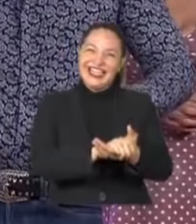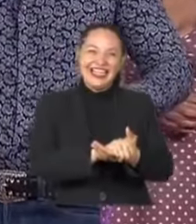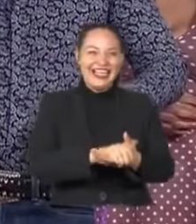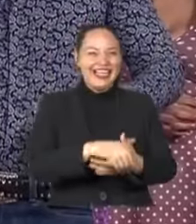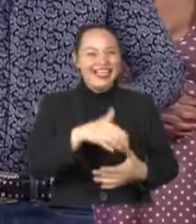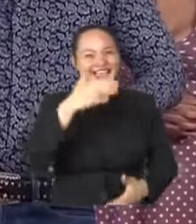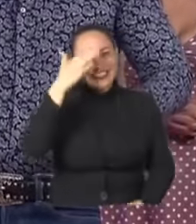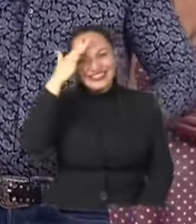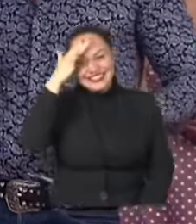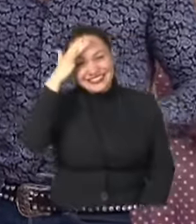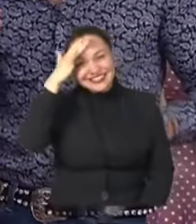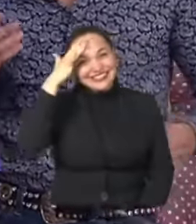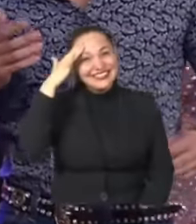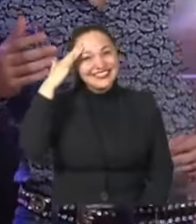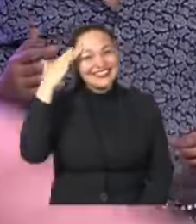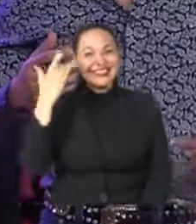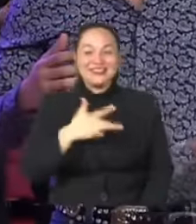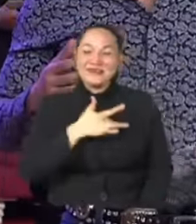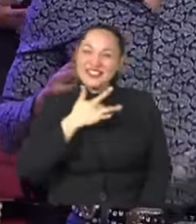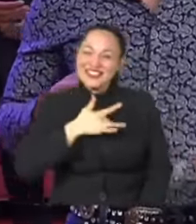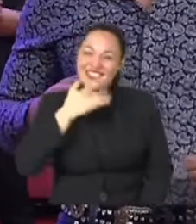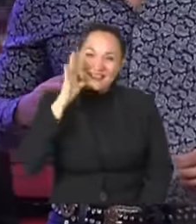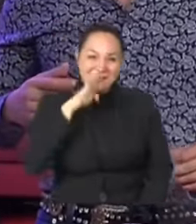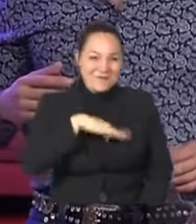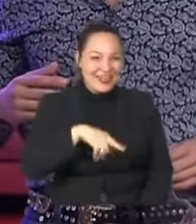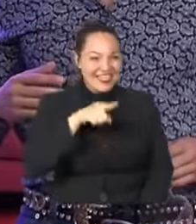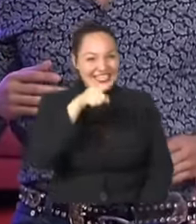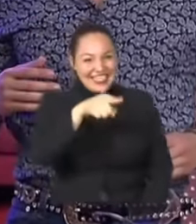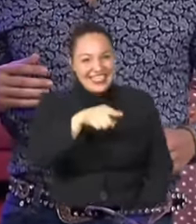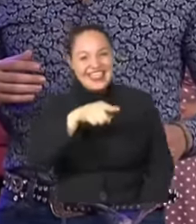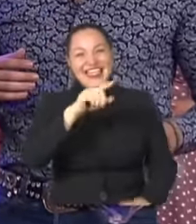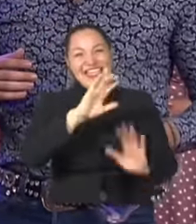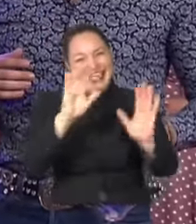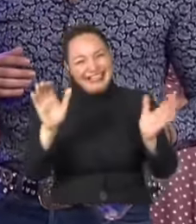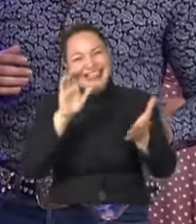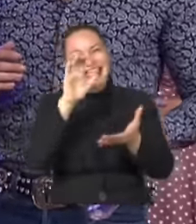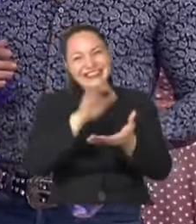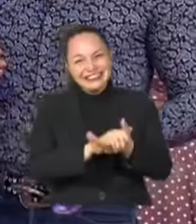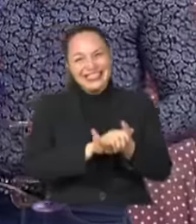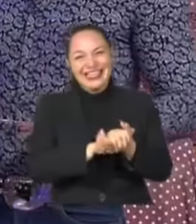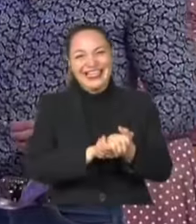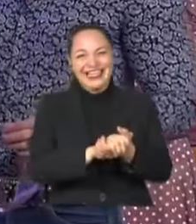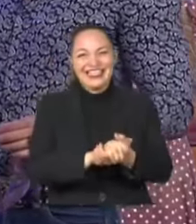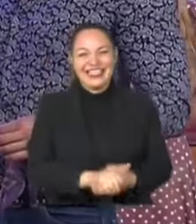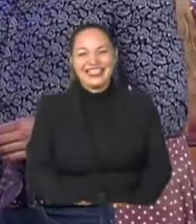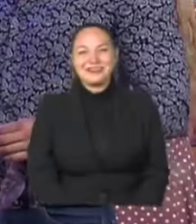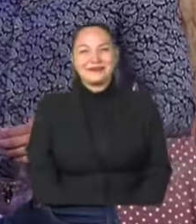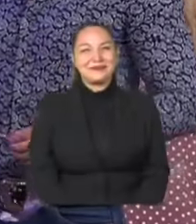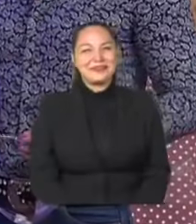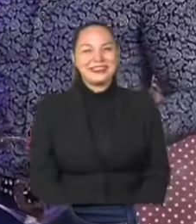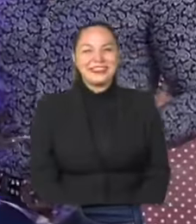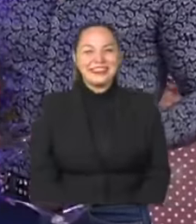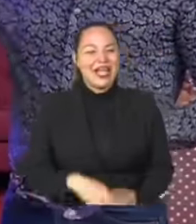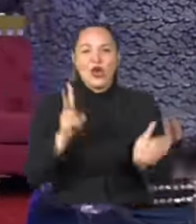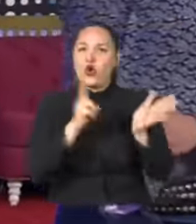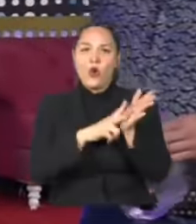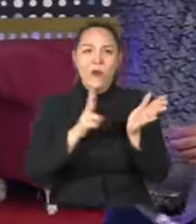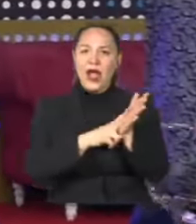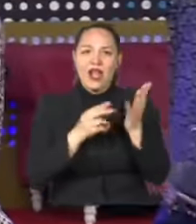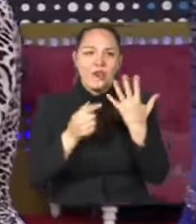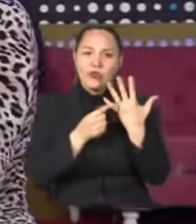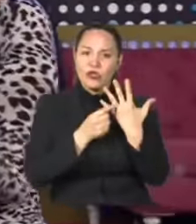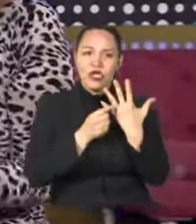No, qué traje. Pero, está casada. No vale porque no trae el anillo, no